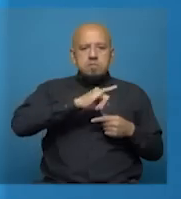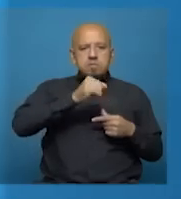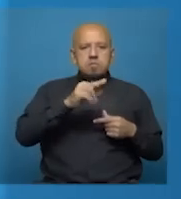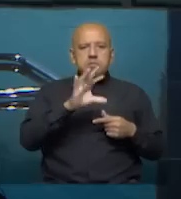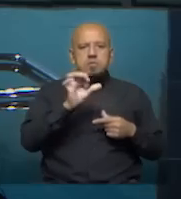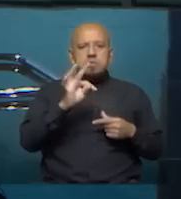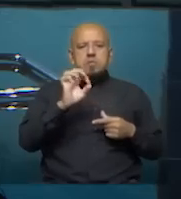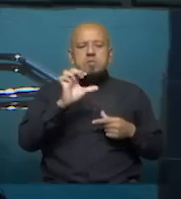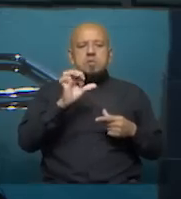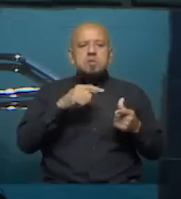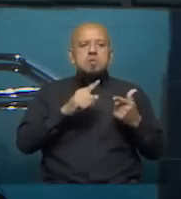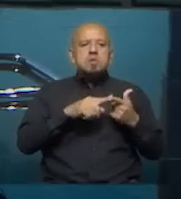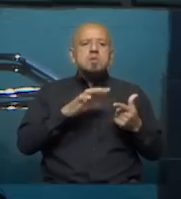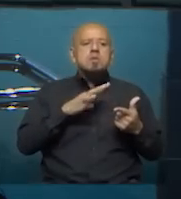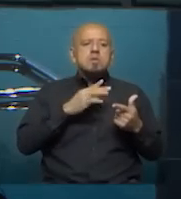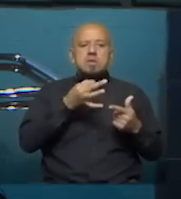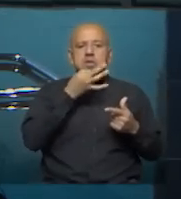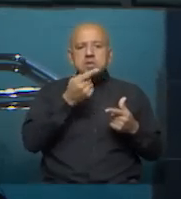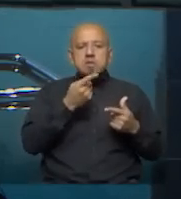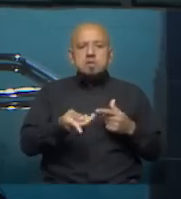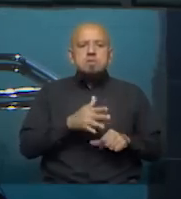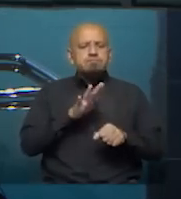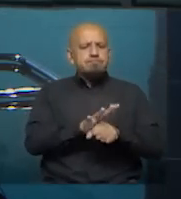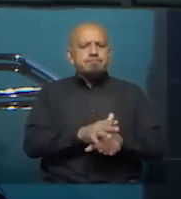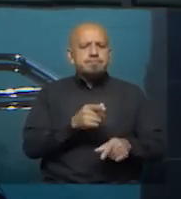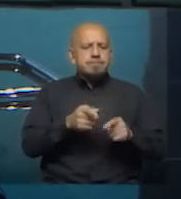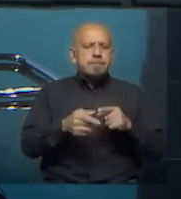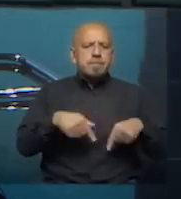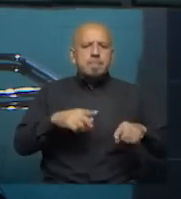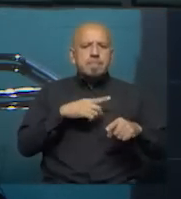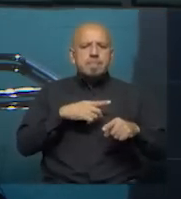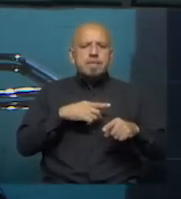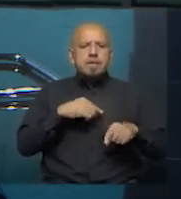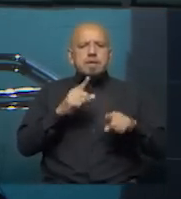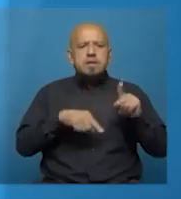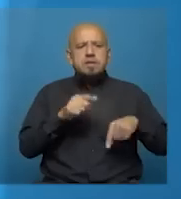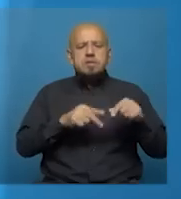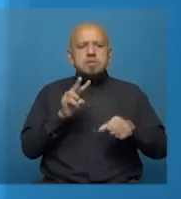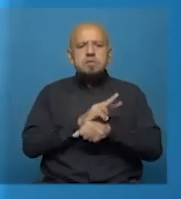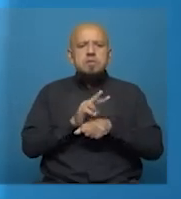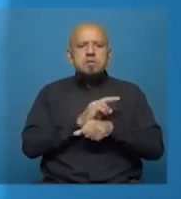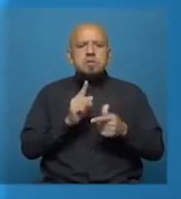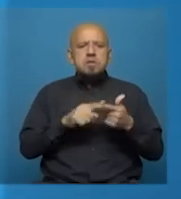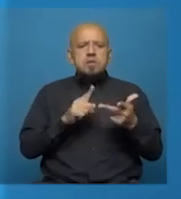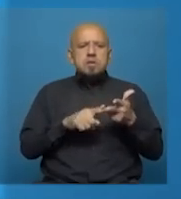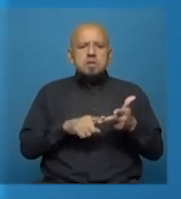invento, decían que era para tapar lo mal que nos iba en seguridad,